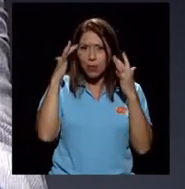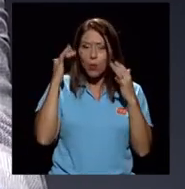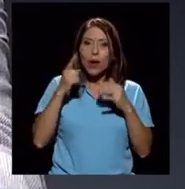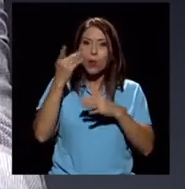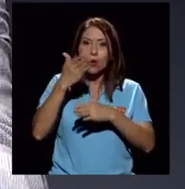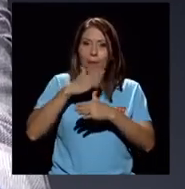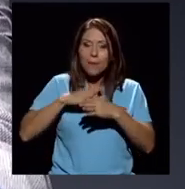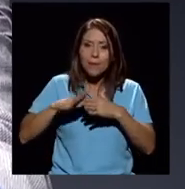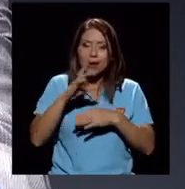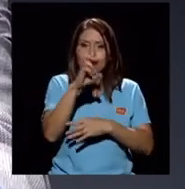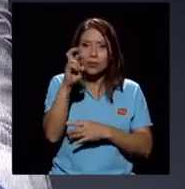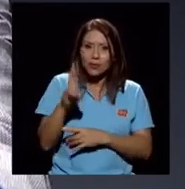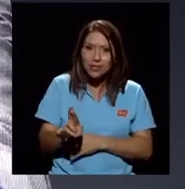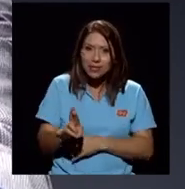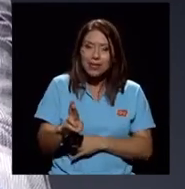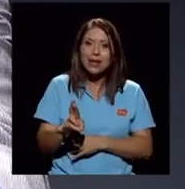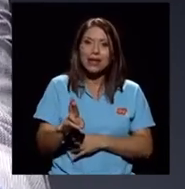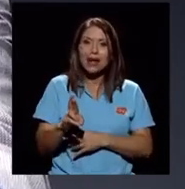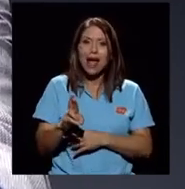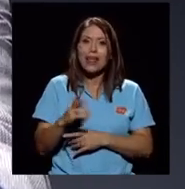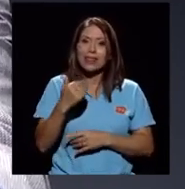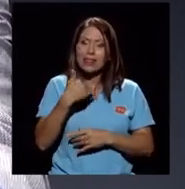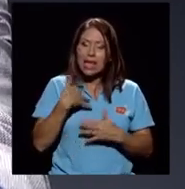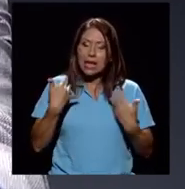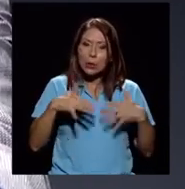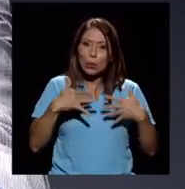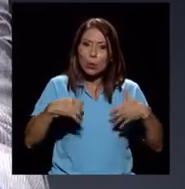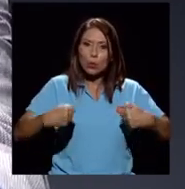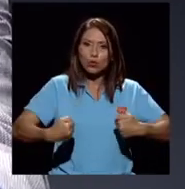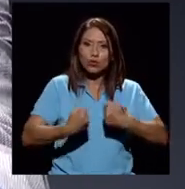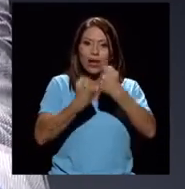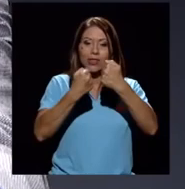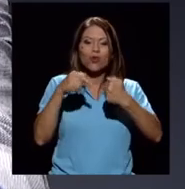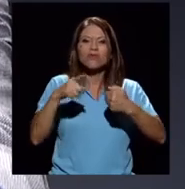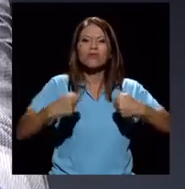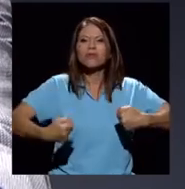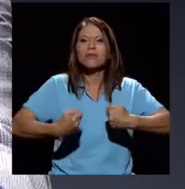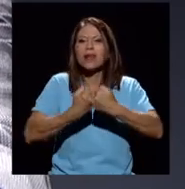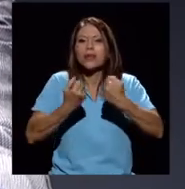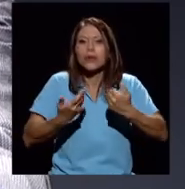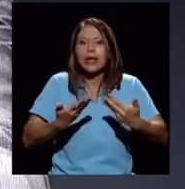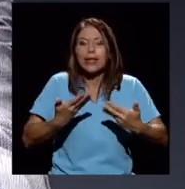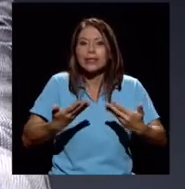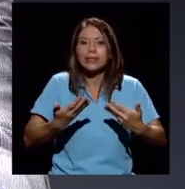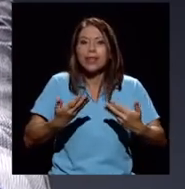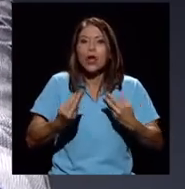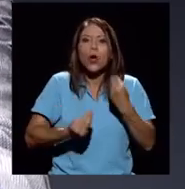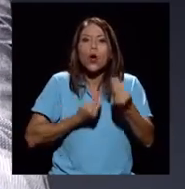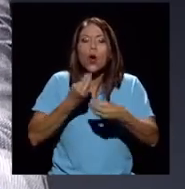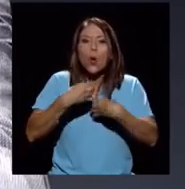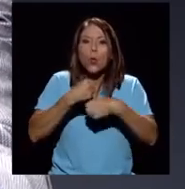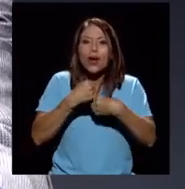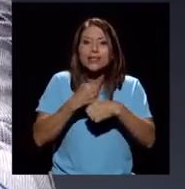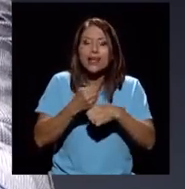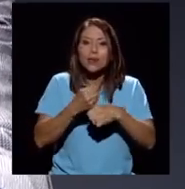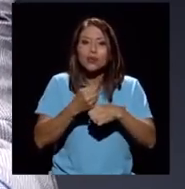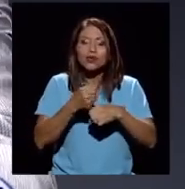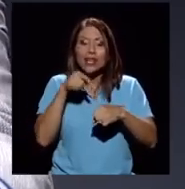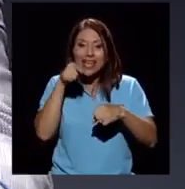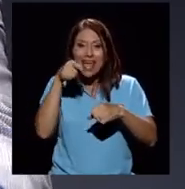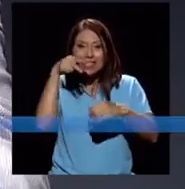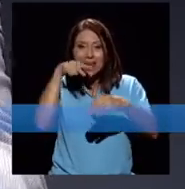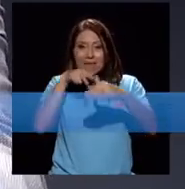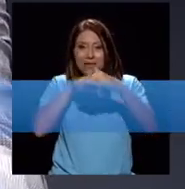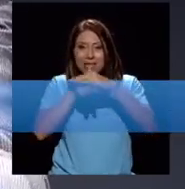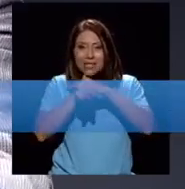tiene visión el futuro y el gran reto es cómo hacemos que esa decisión sea inclusiva porque si no vamos